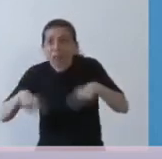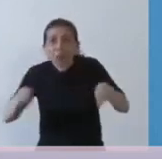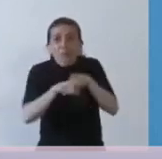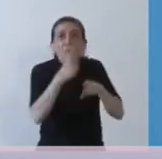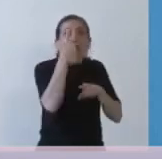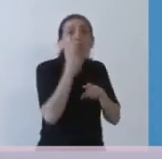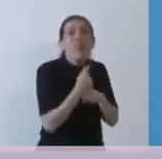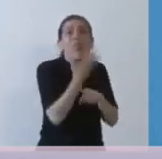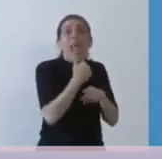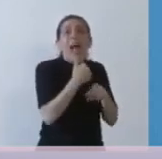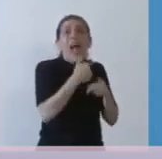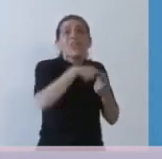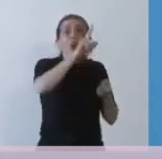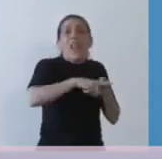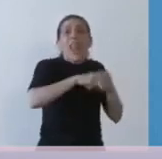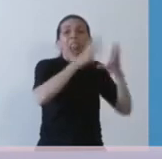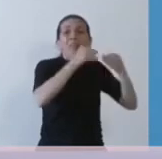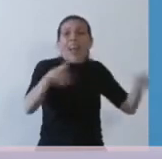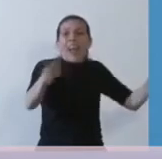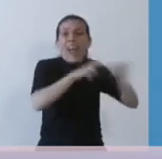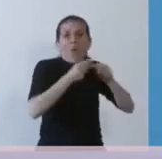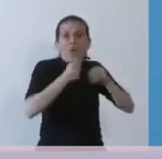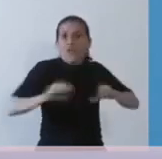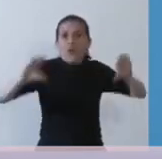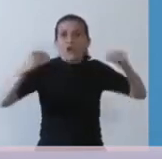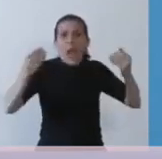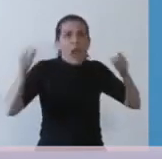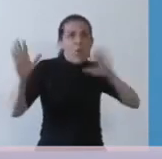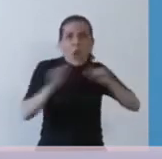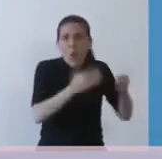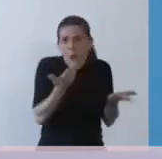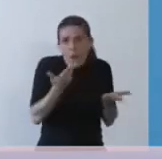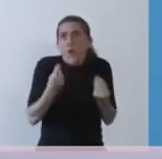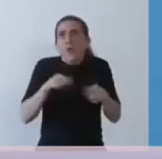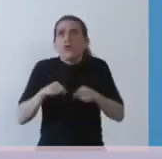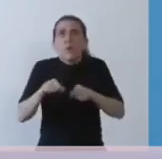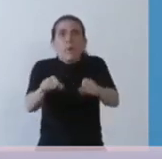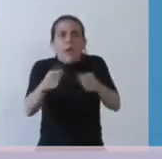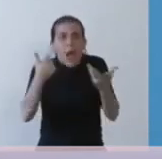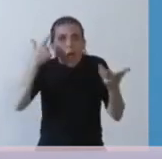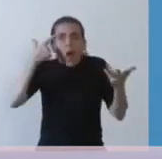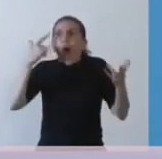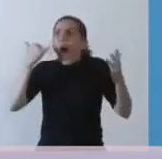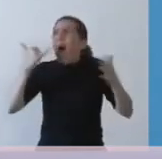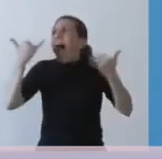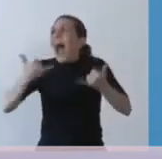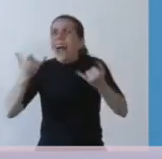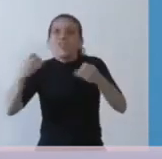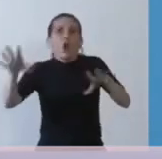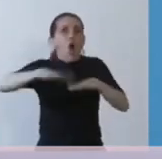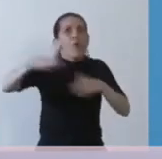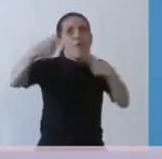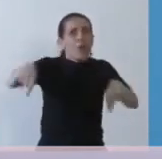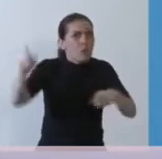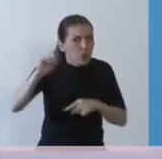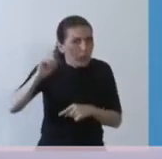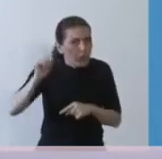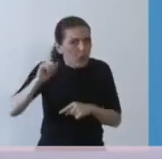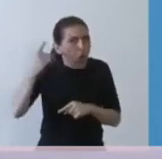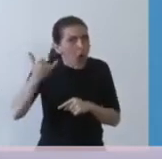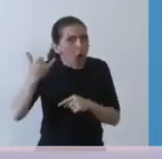obviamente este los supermercados no estaban preparados para este semejante nivel de demanda y hubo algunos